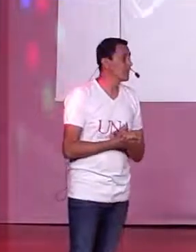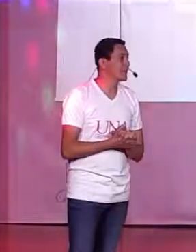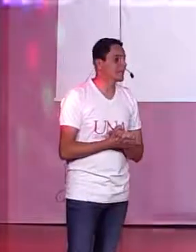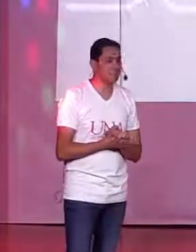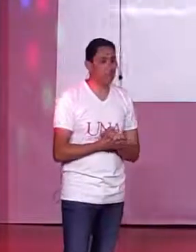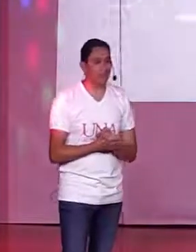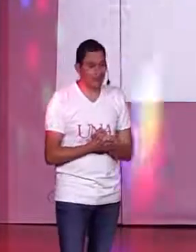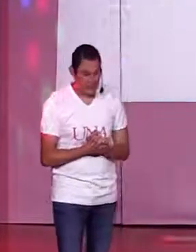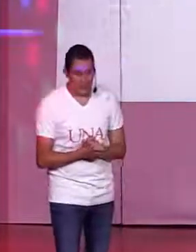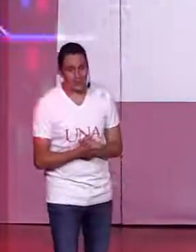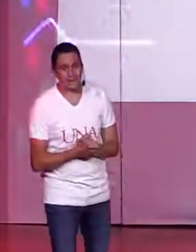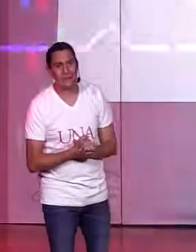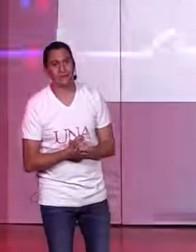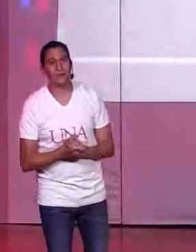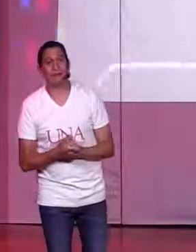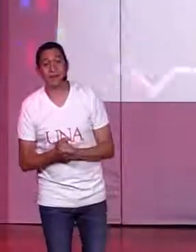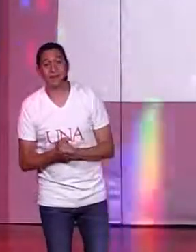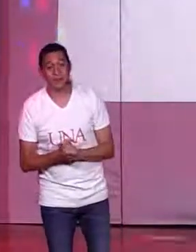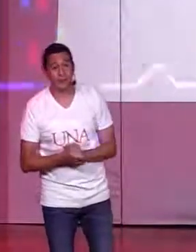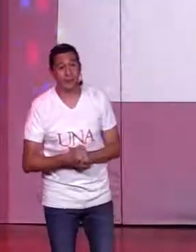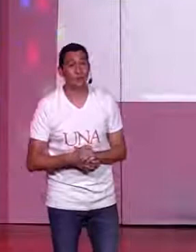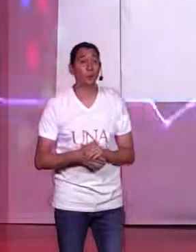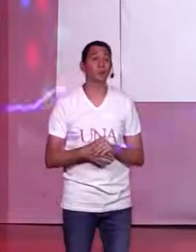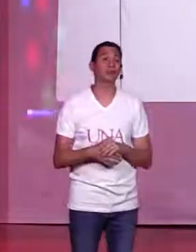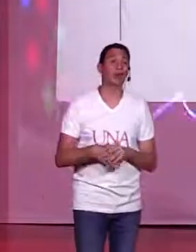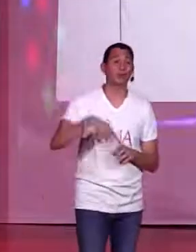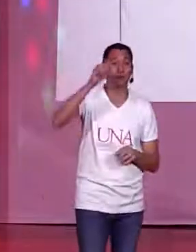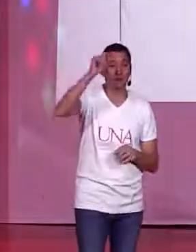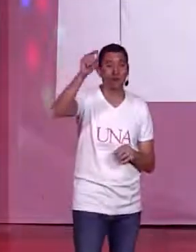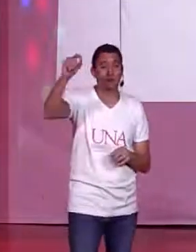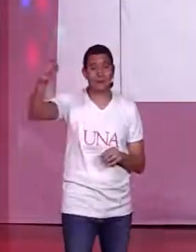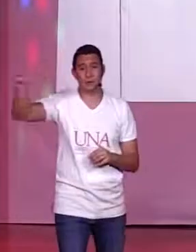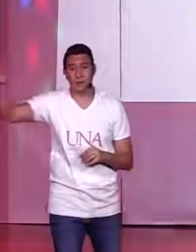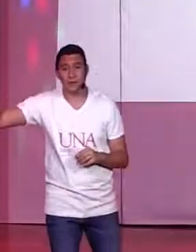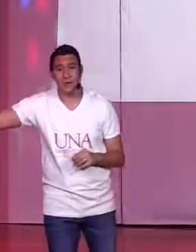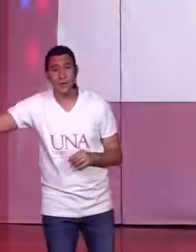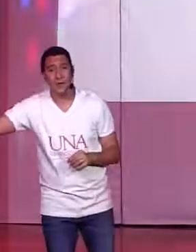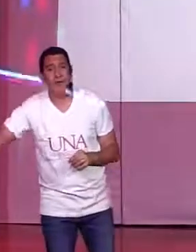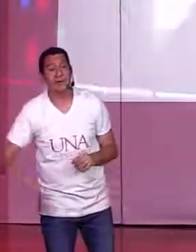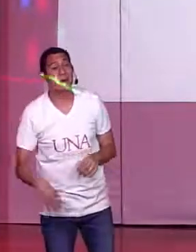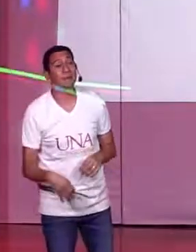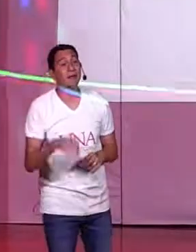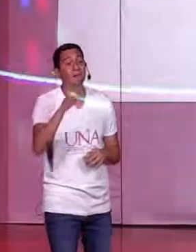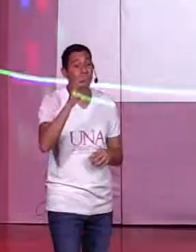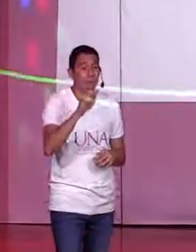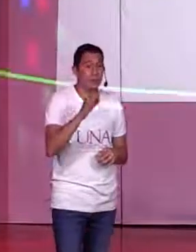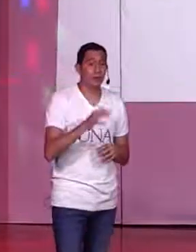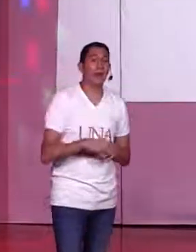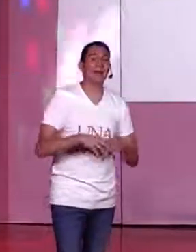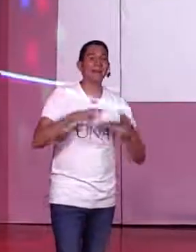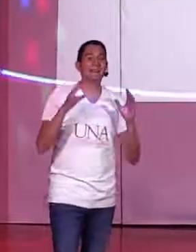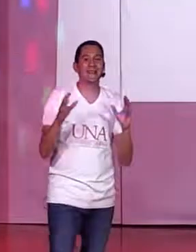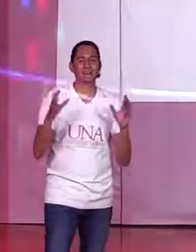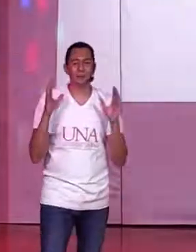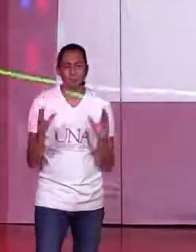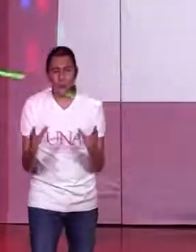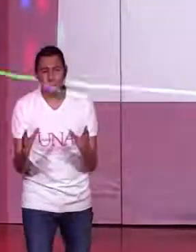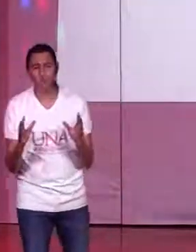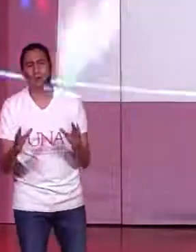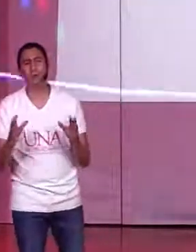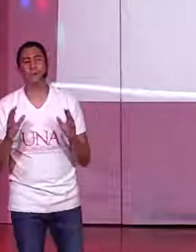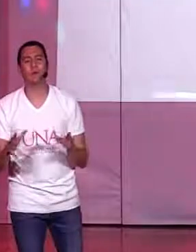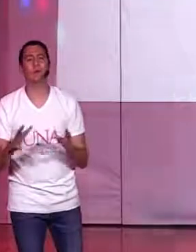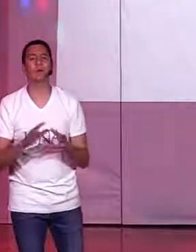Instagram, pero ya se hizo la cuenta. Claro que sí, ya lo tenemos en Instagram. Entonces pueden buscarnos Noticias Vida Estudiantil y también en Facebook. Ahí sale